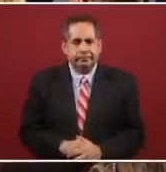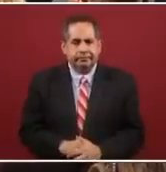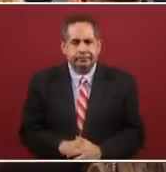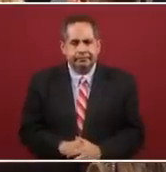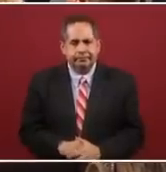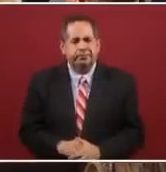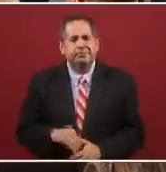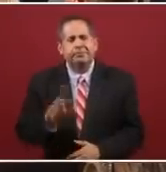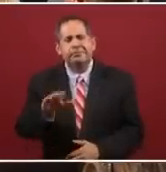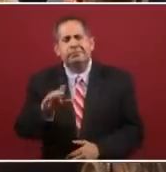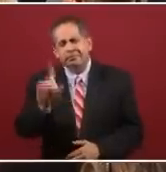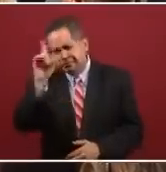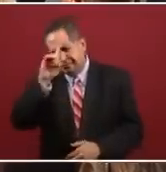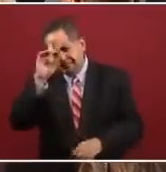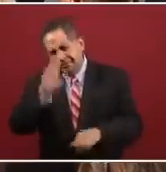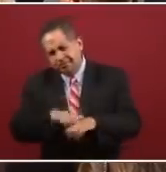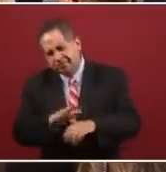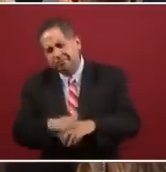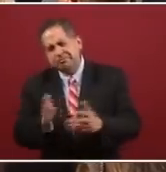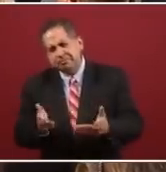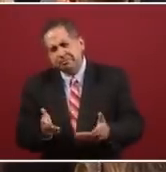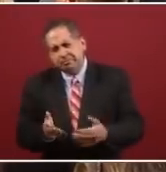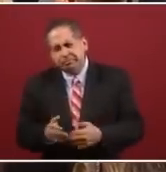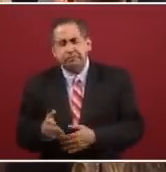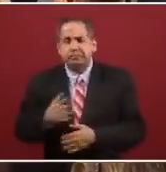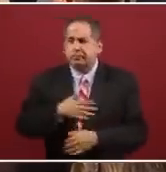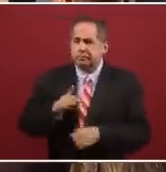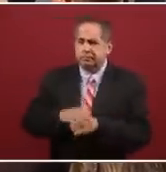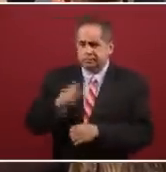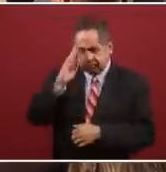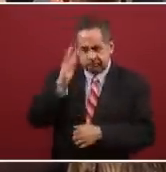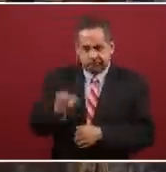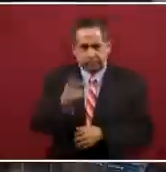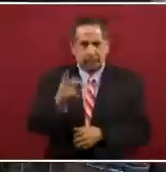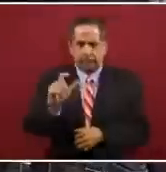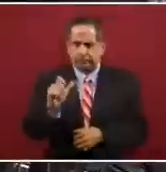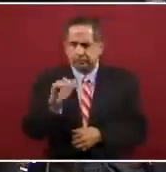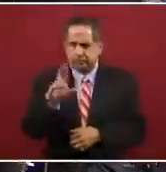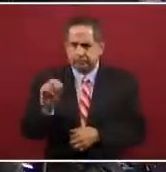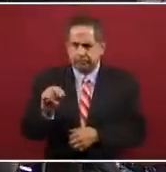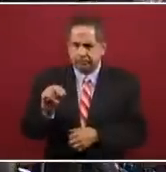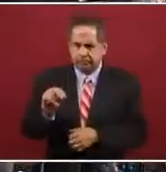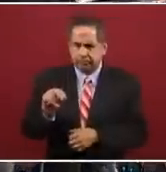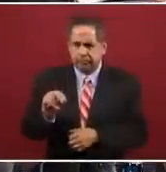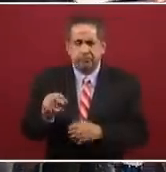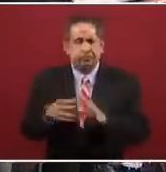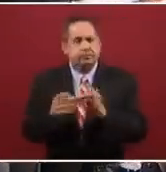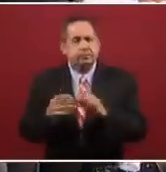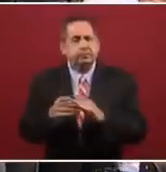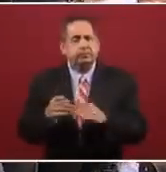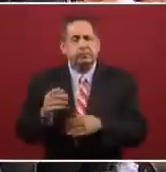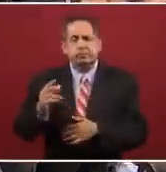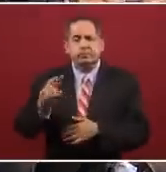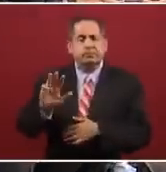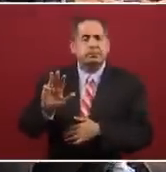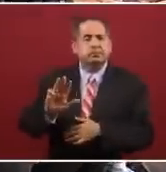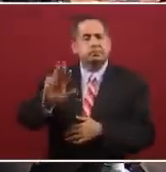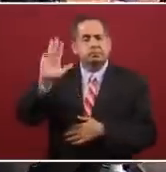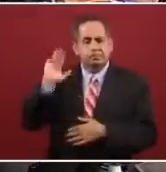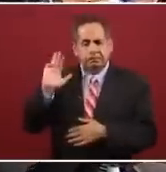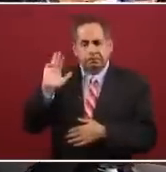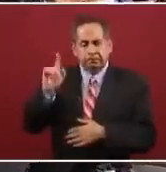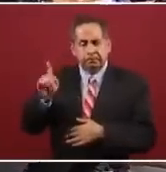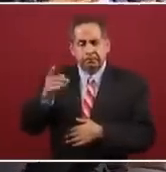¿Cuál recomendación? Buenos días, señor presidente. Alejandro Lelo de la Rea, Grupo Cantón. El pasado miércoles